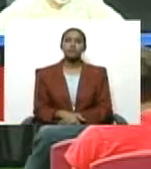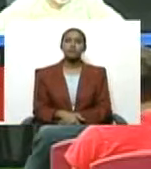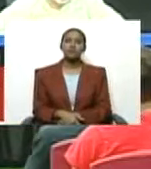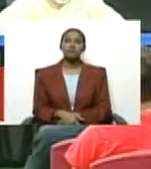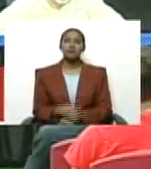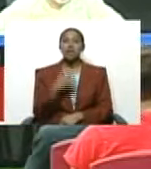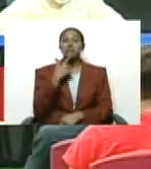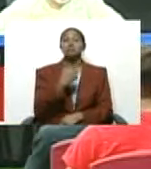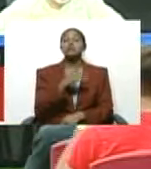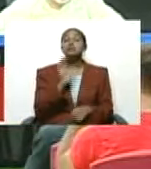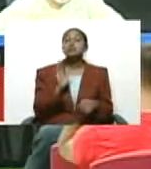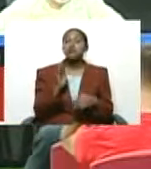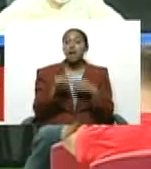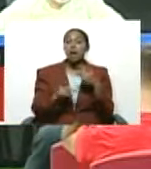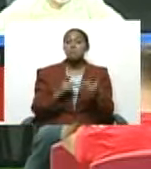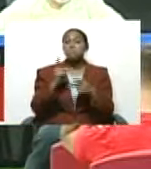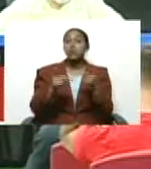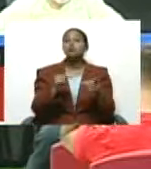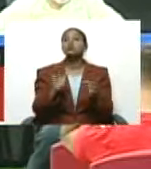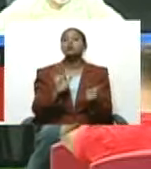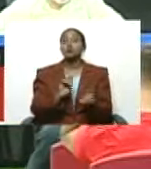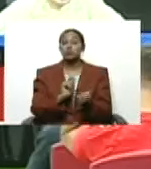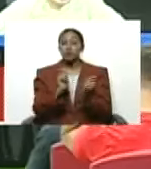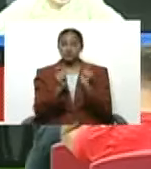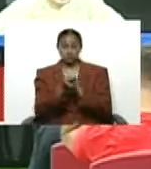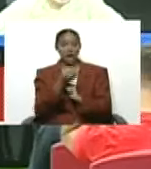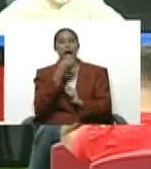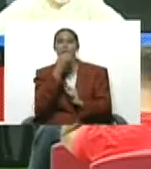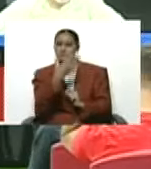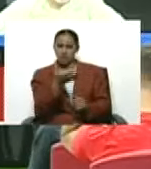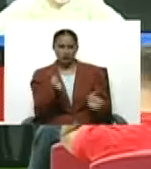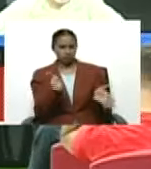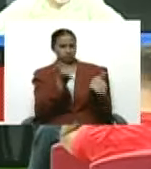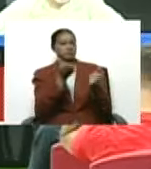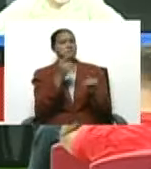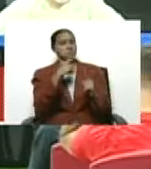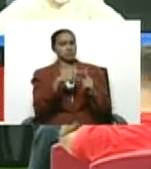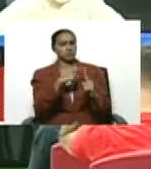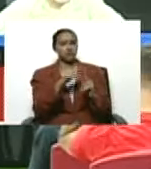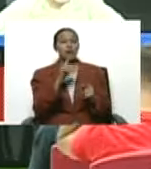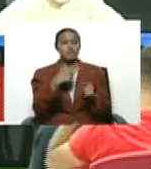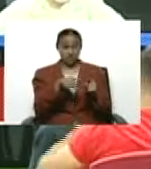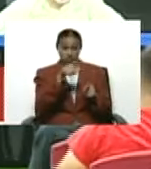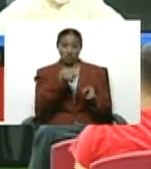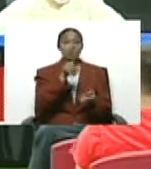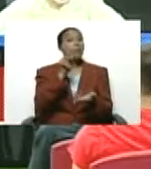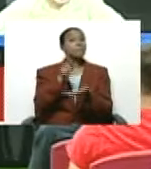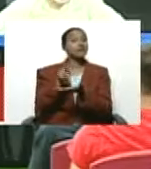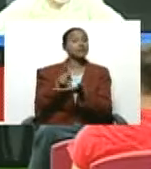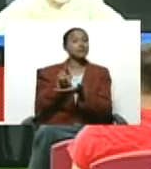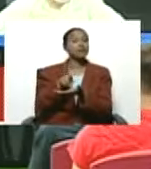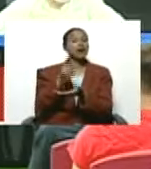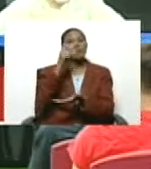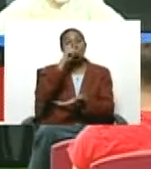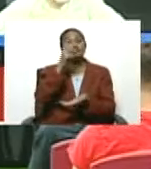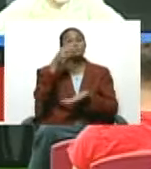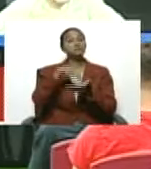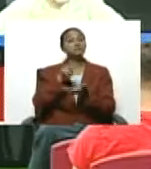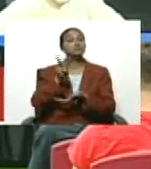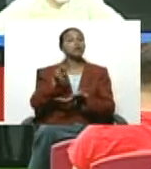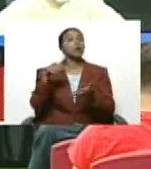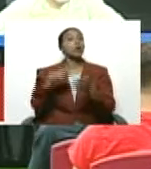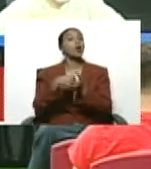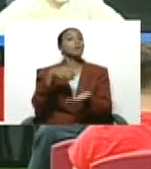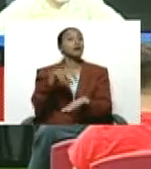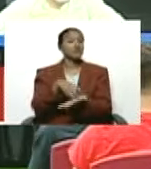transformación, bien por ello, pero ellos estuvieron en el 2002, en el golpe de Estado.